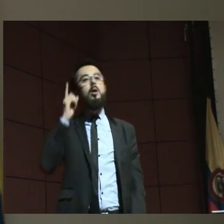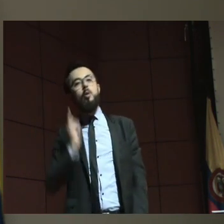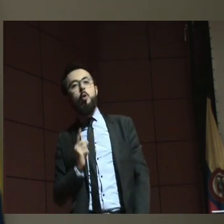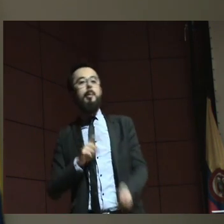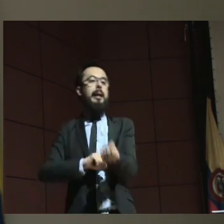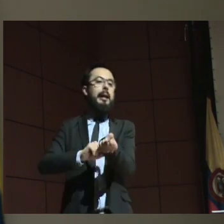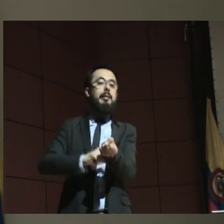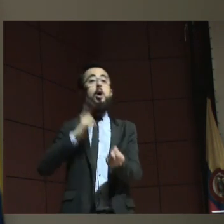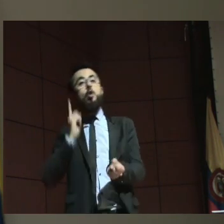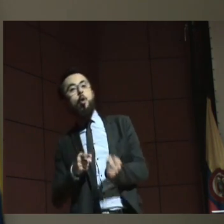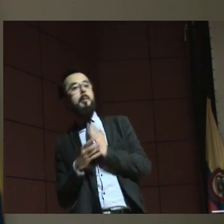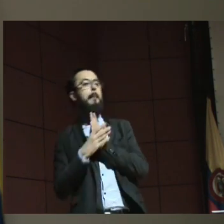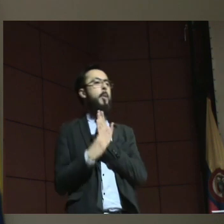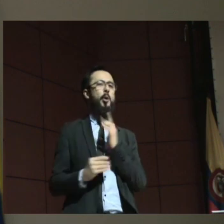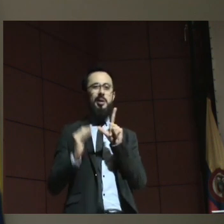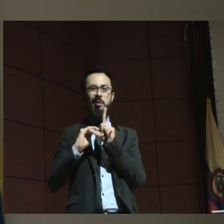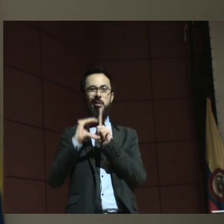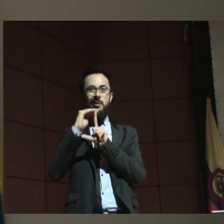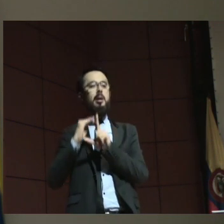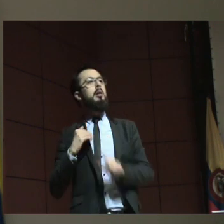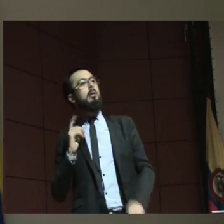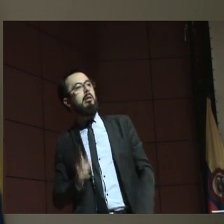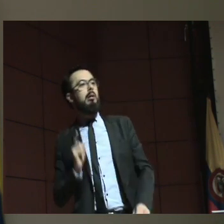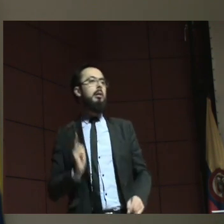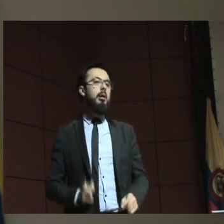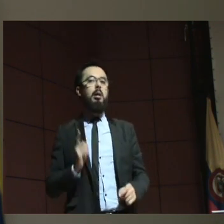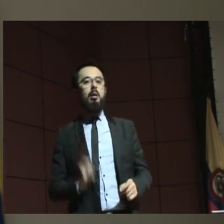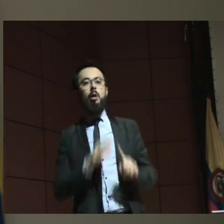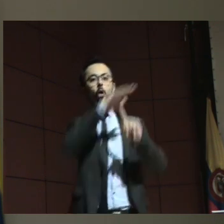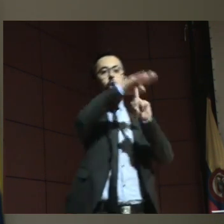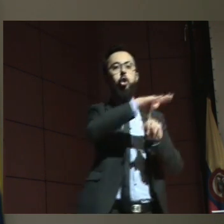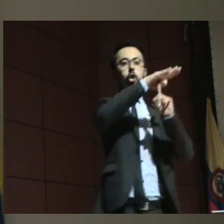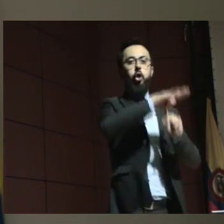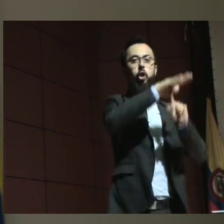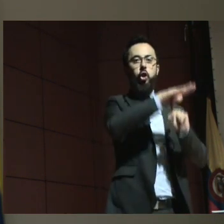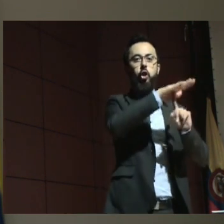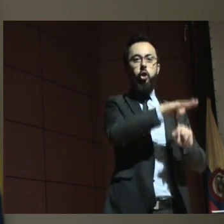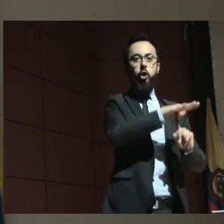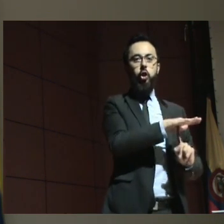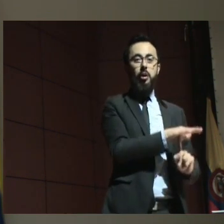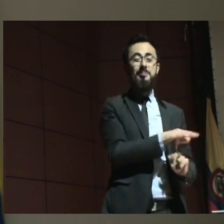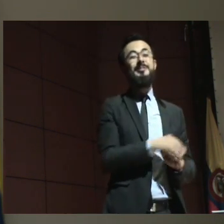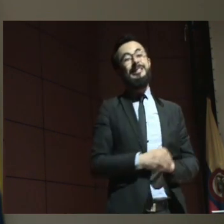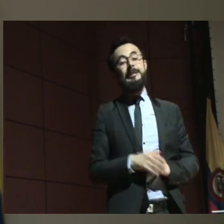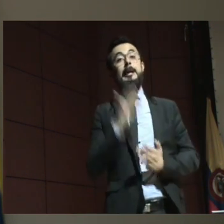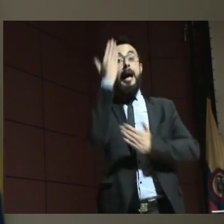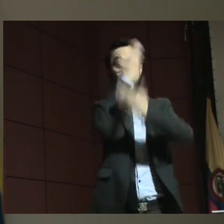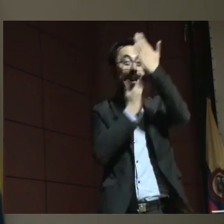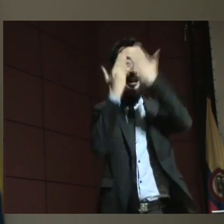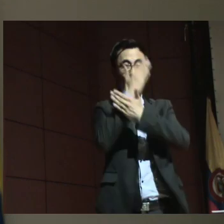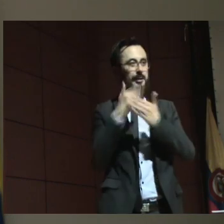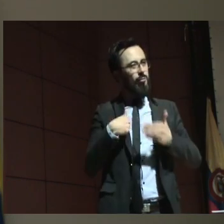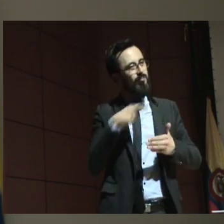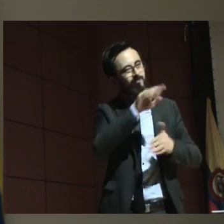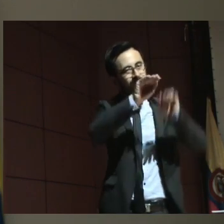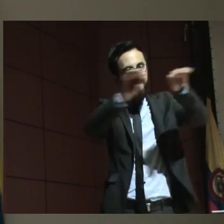quisiera que, al hacer un análisis de estas instituciones jurídicas, también prevengamos el uso de